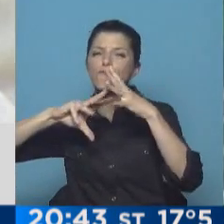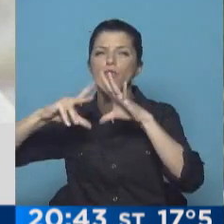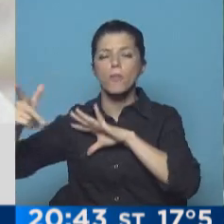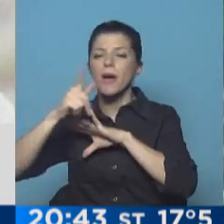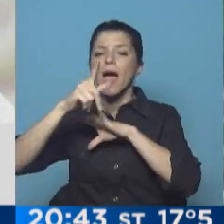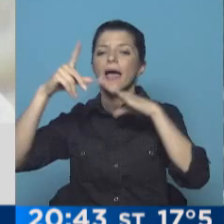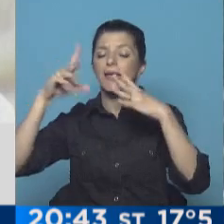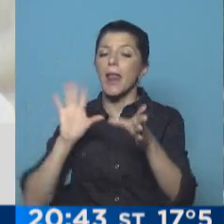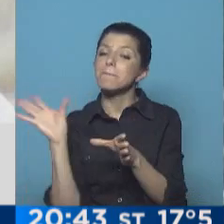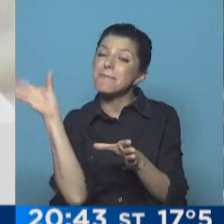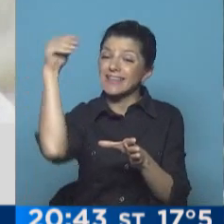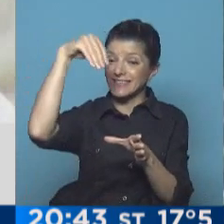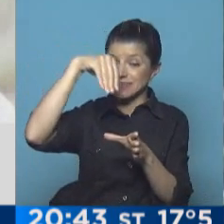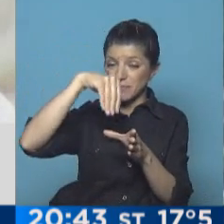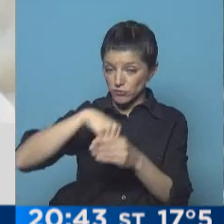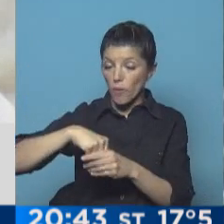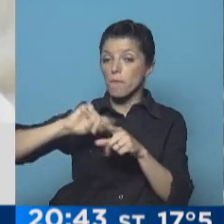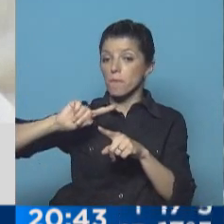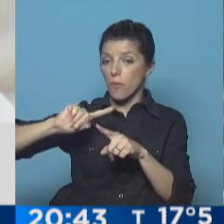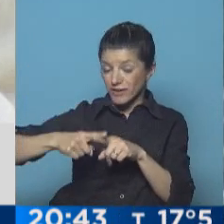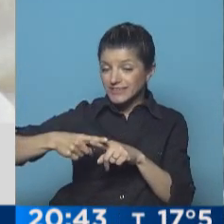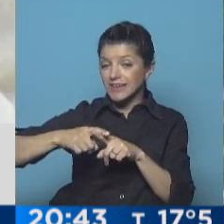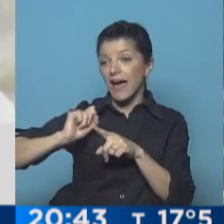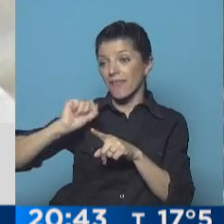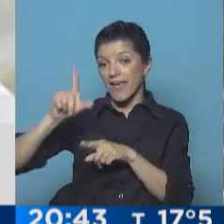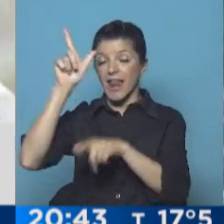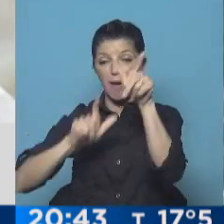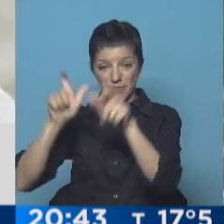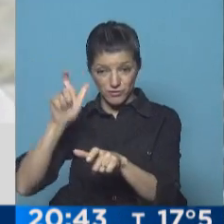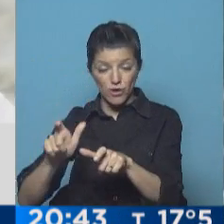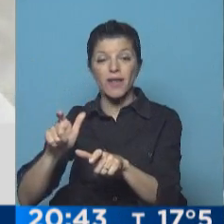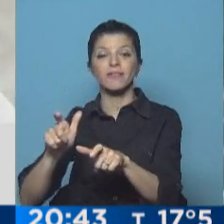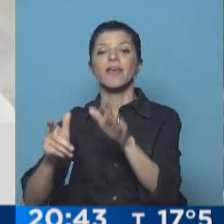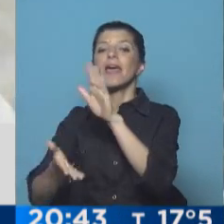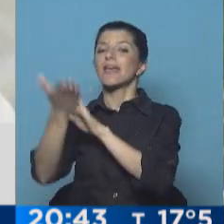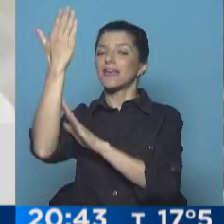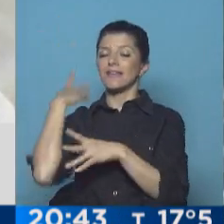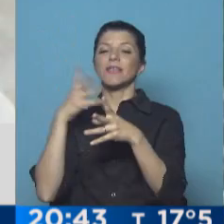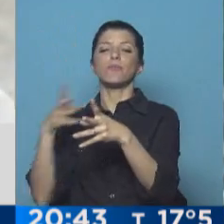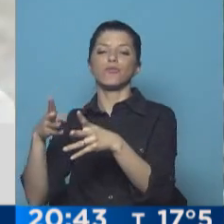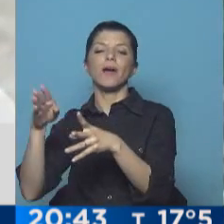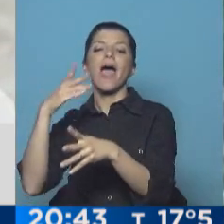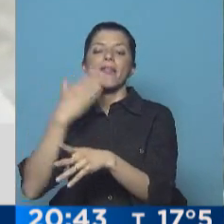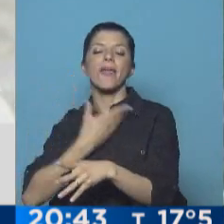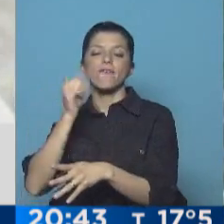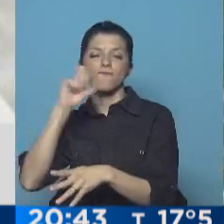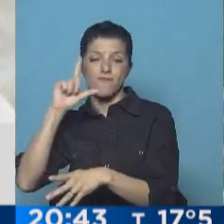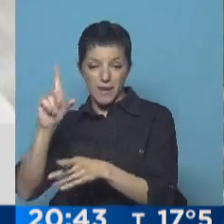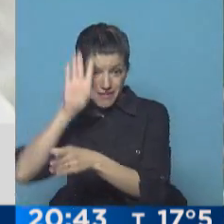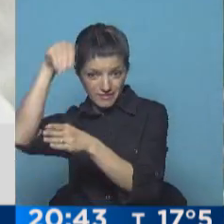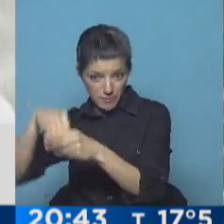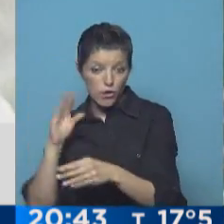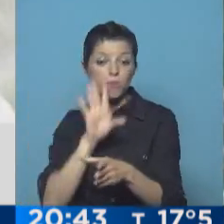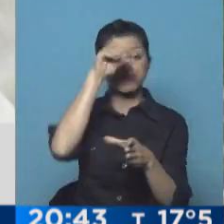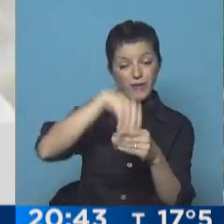efectivice la participación política de aquellos que pertenecieron a la guerrilla de la FARC. No todos,